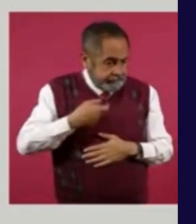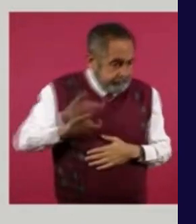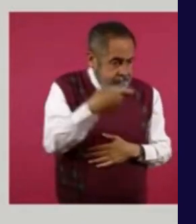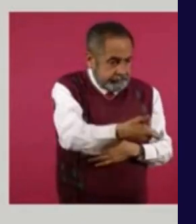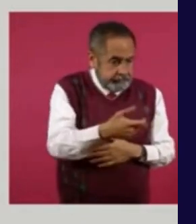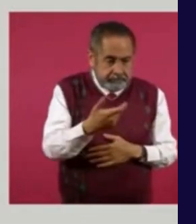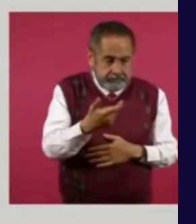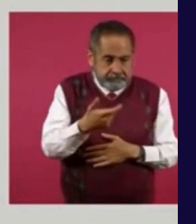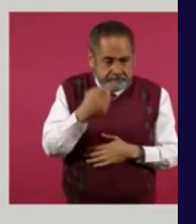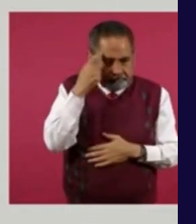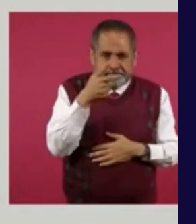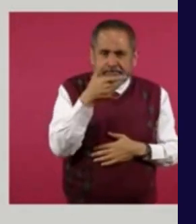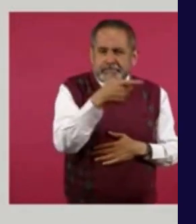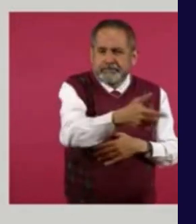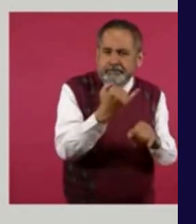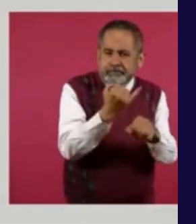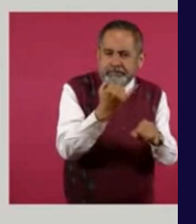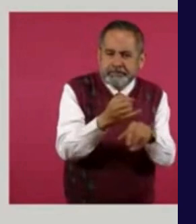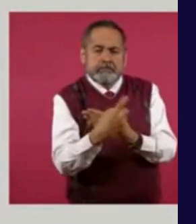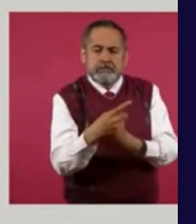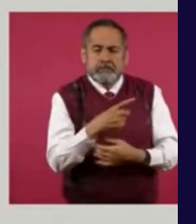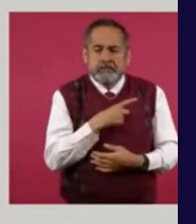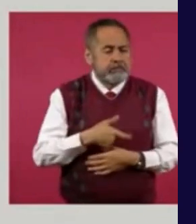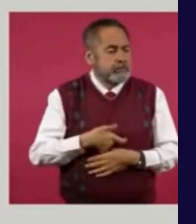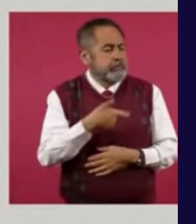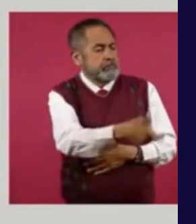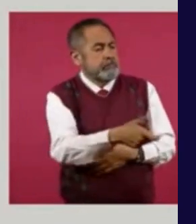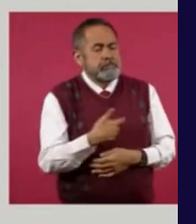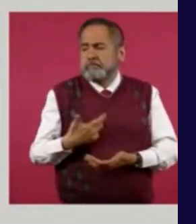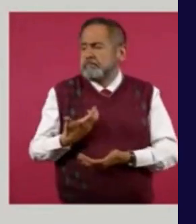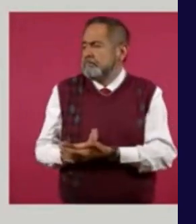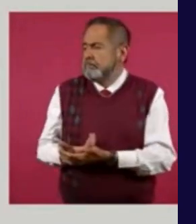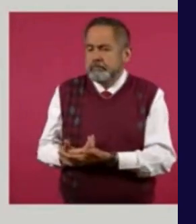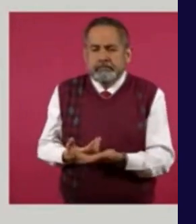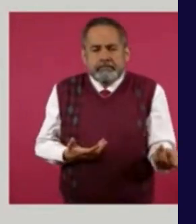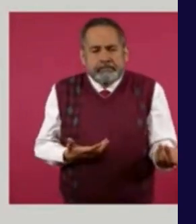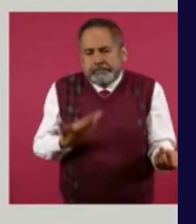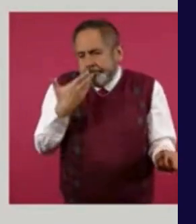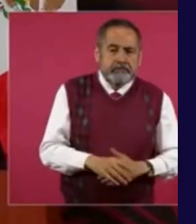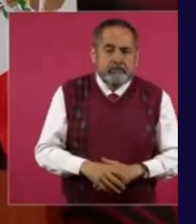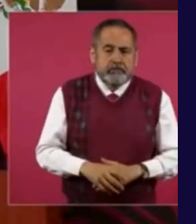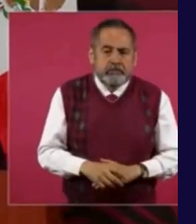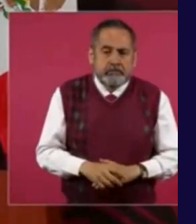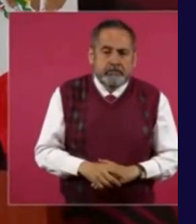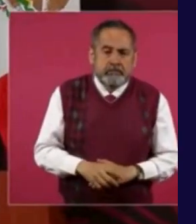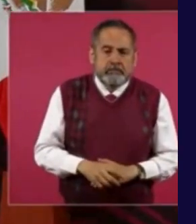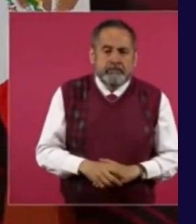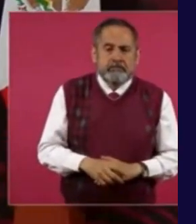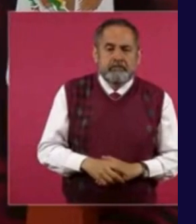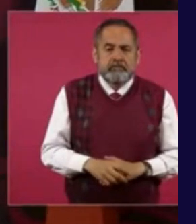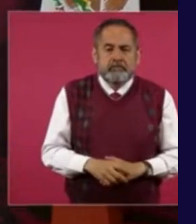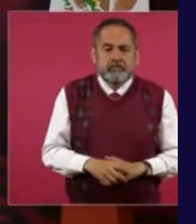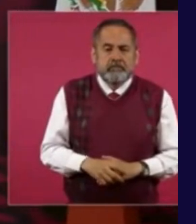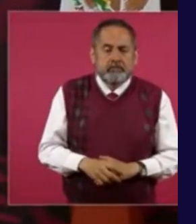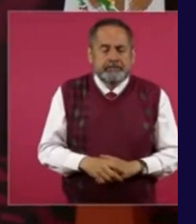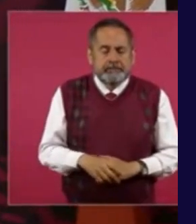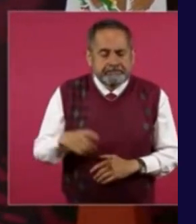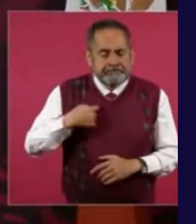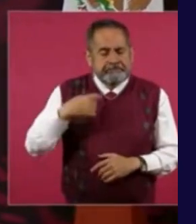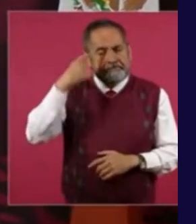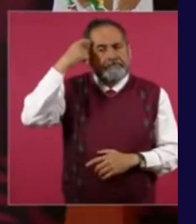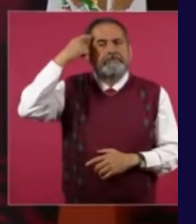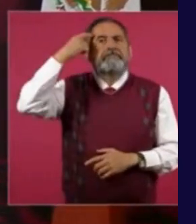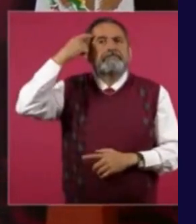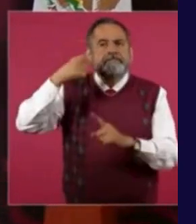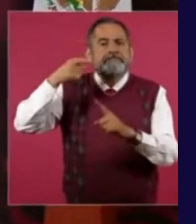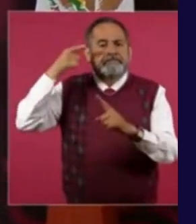al abordar la preocupación internacional por la posible asistencia de Putin López Obrador enfatizó que México se mantiene firme en